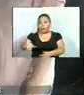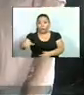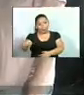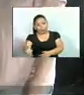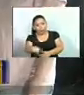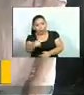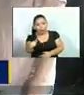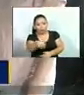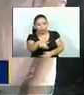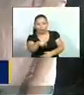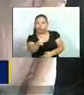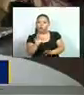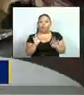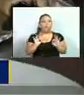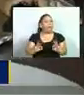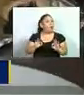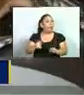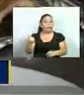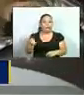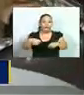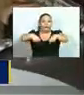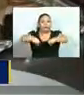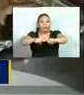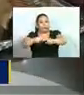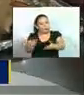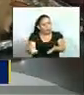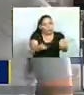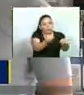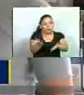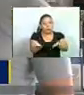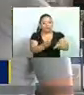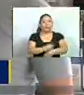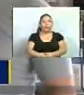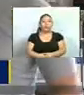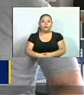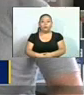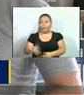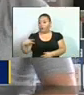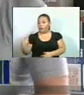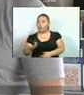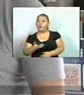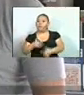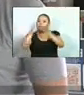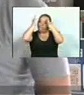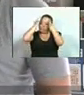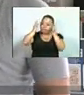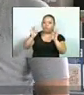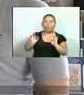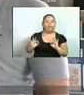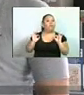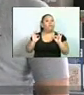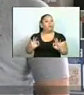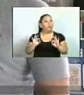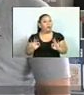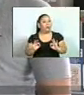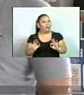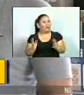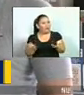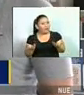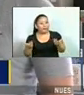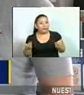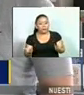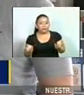se mantendrá la modalidad a domicilio y para llevar. Hemos decidido nosotros explotar ahorita el